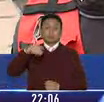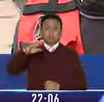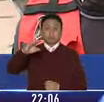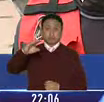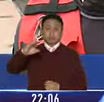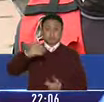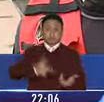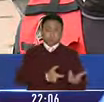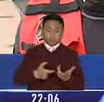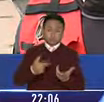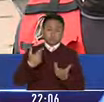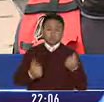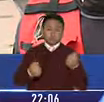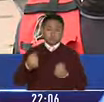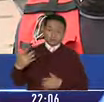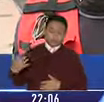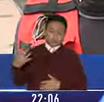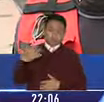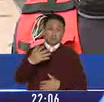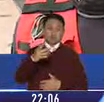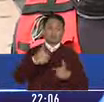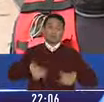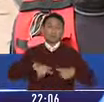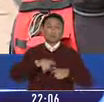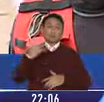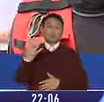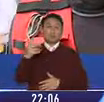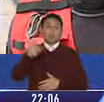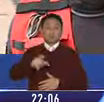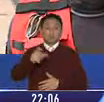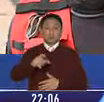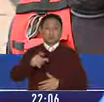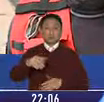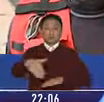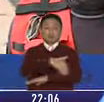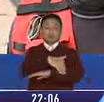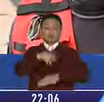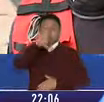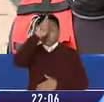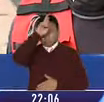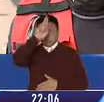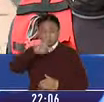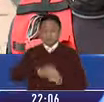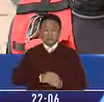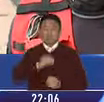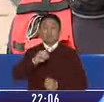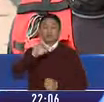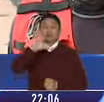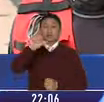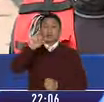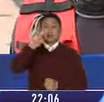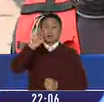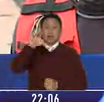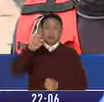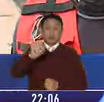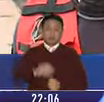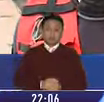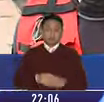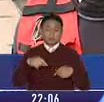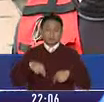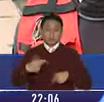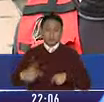2 salió con cuatro efectivos al sitio que es en Avenida general rumiñahui y otavalo ir realizaron tareas de